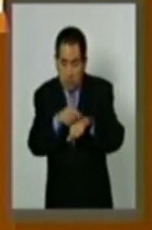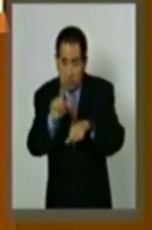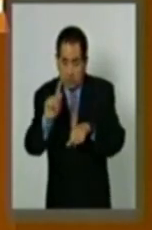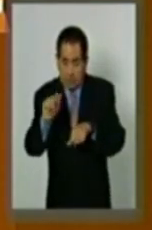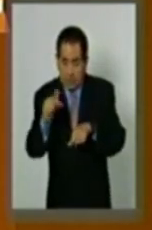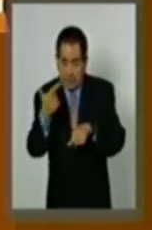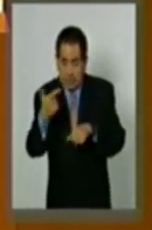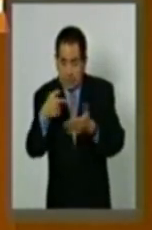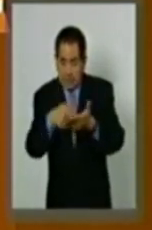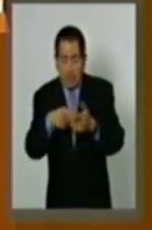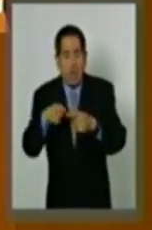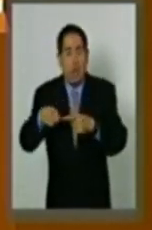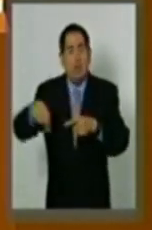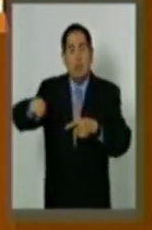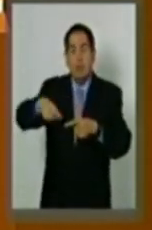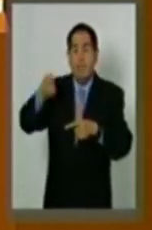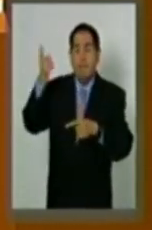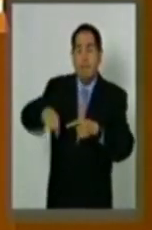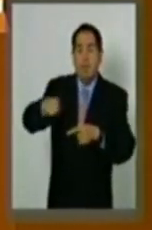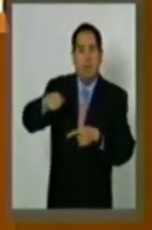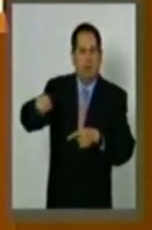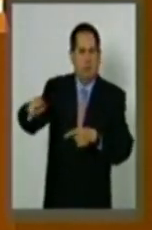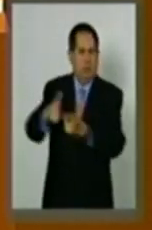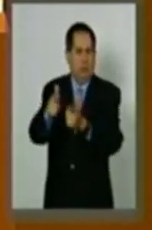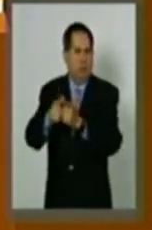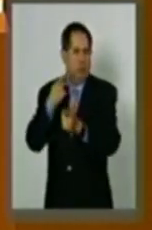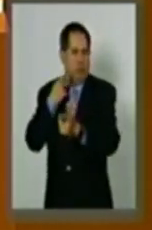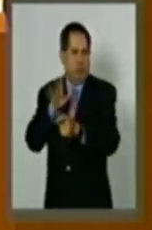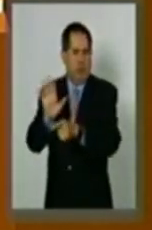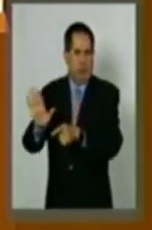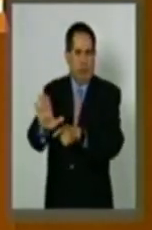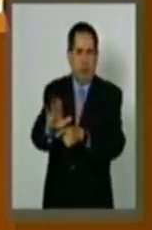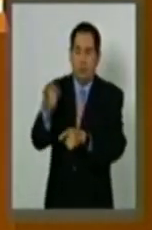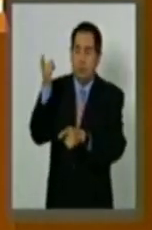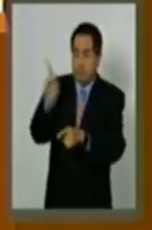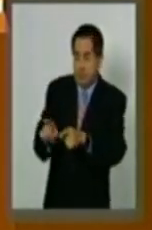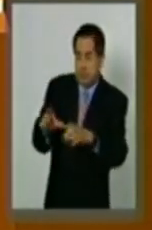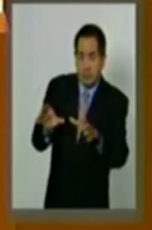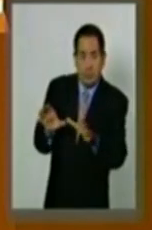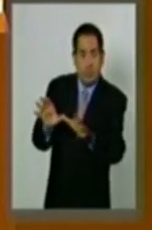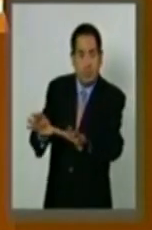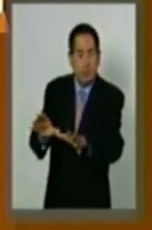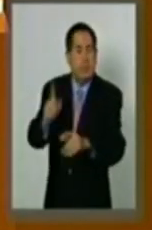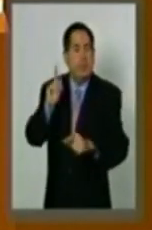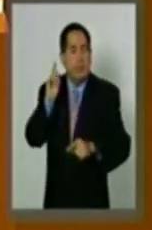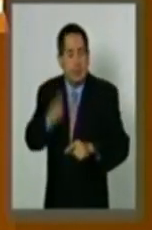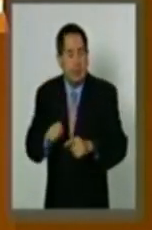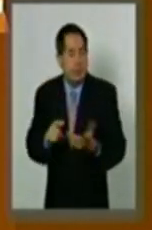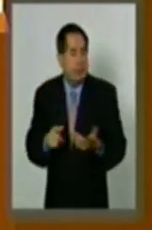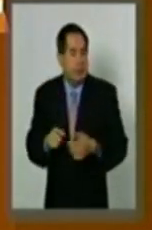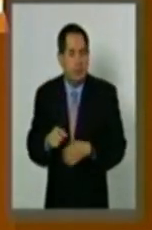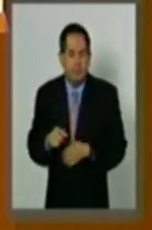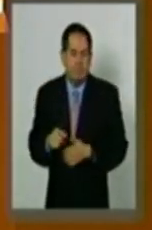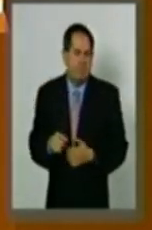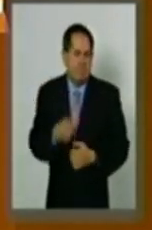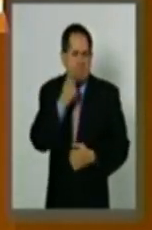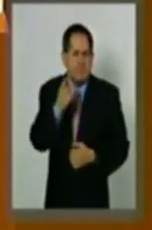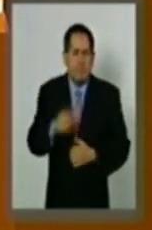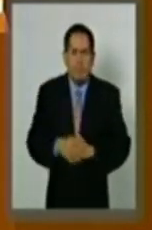les ordena a sus fracciones que de Es necesaria